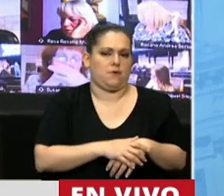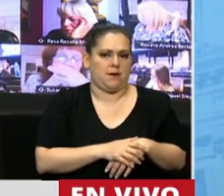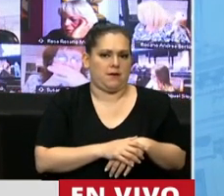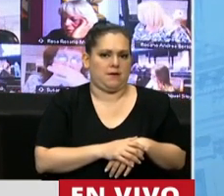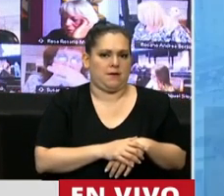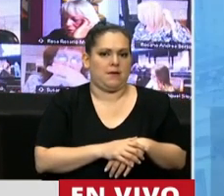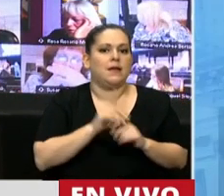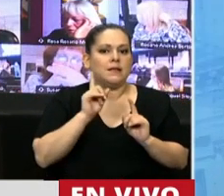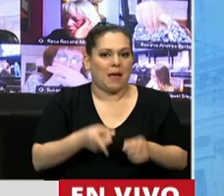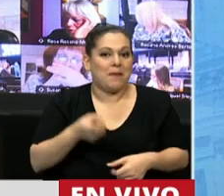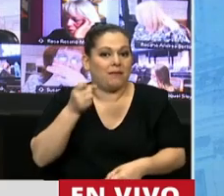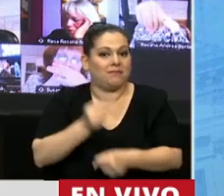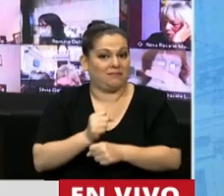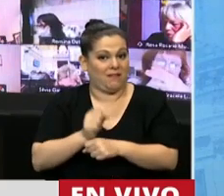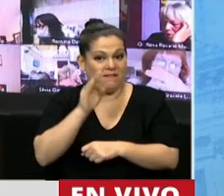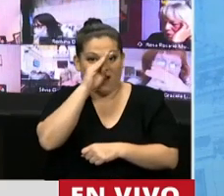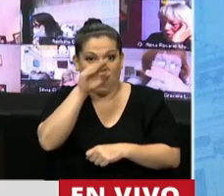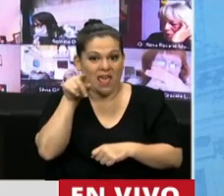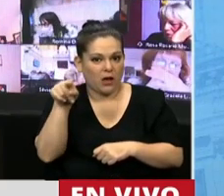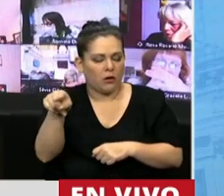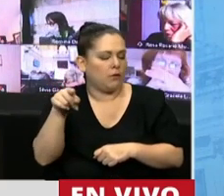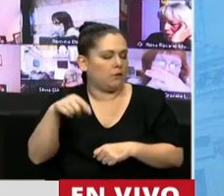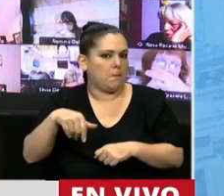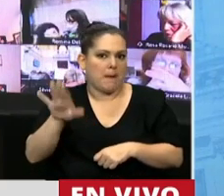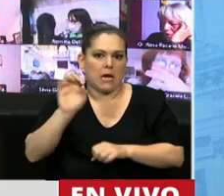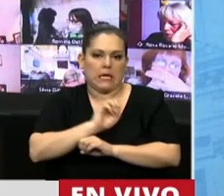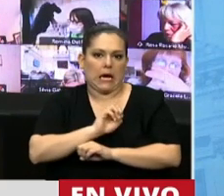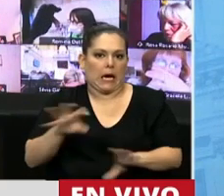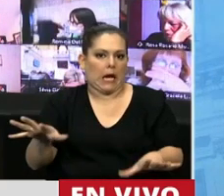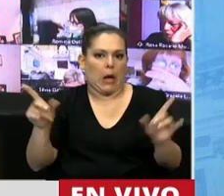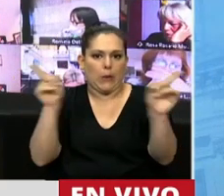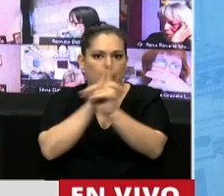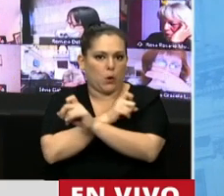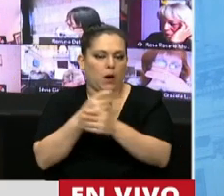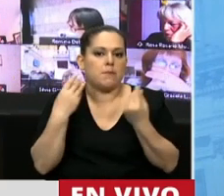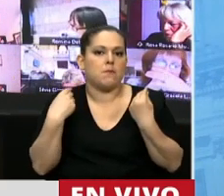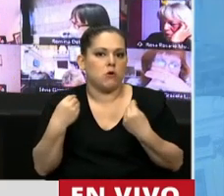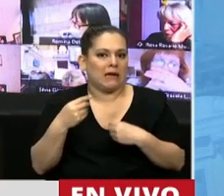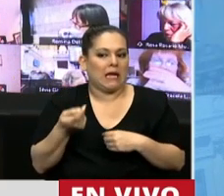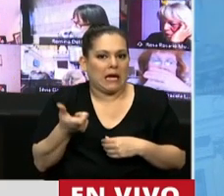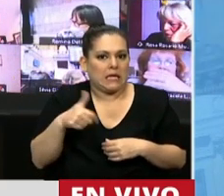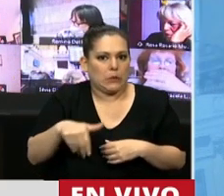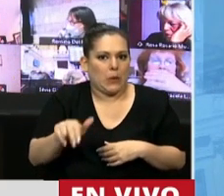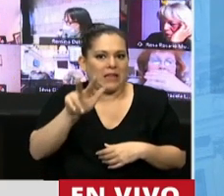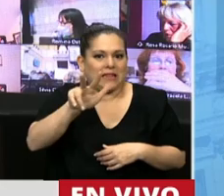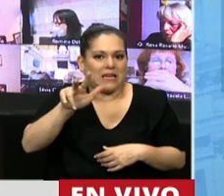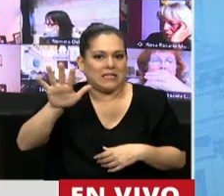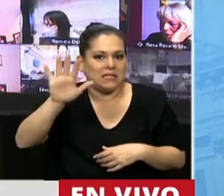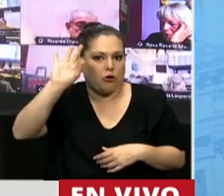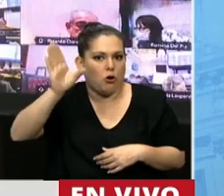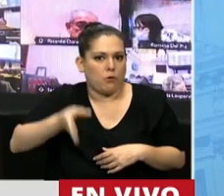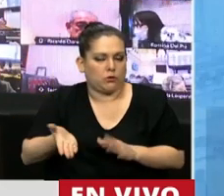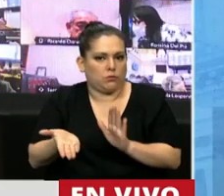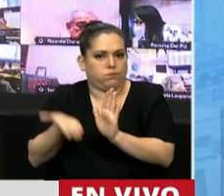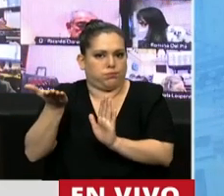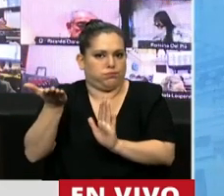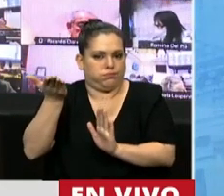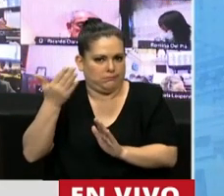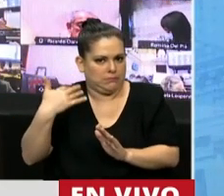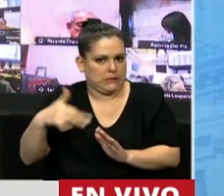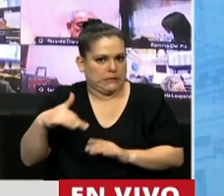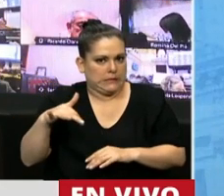no registrado que es uno de los enormes problemas que tenemos porque está llegando a más del 35 por ciento también es